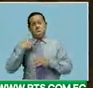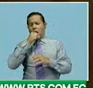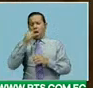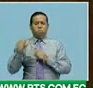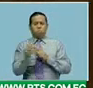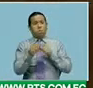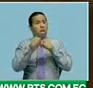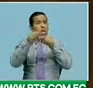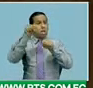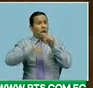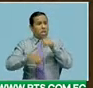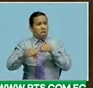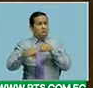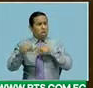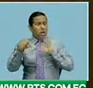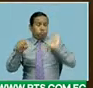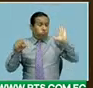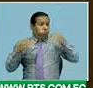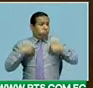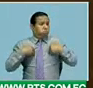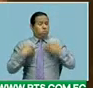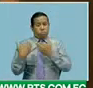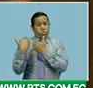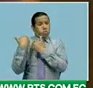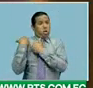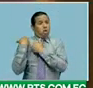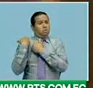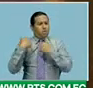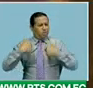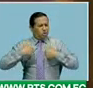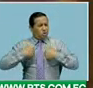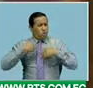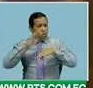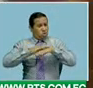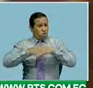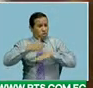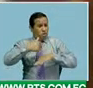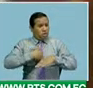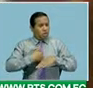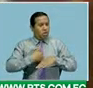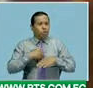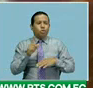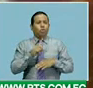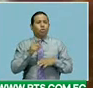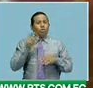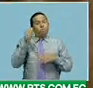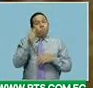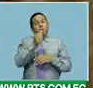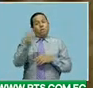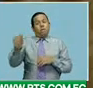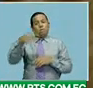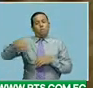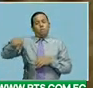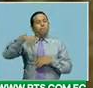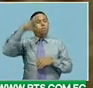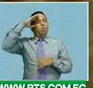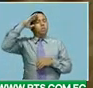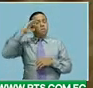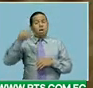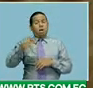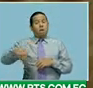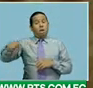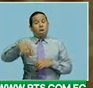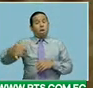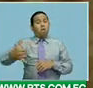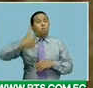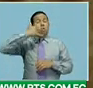su responsabilidad como ministra de Gobierno no la hace responsable operativa de la policía. No, no me llamaron a preguntarme si lanzaban